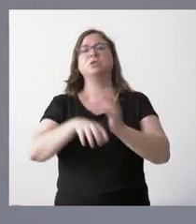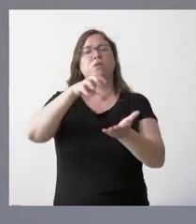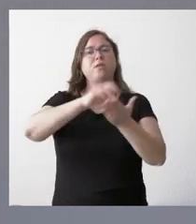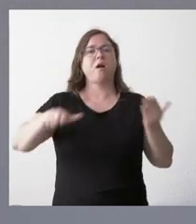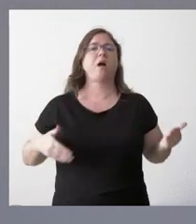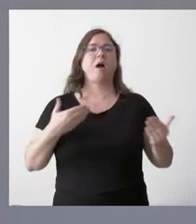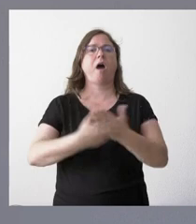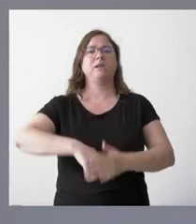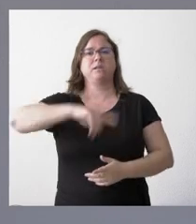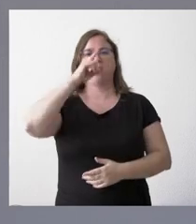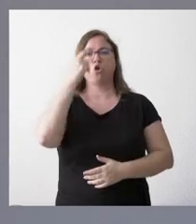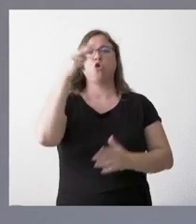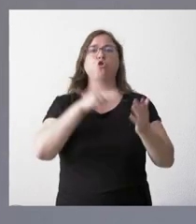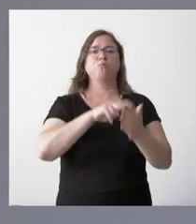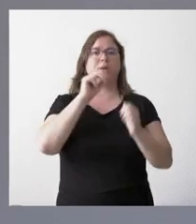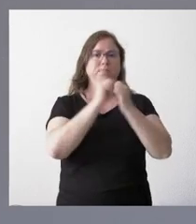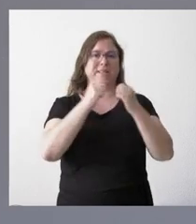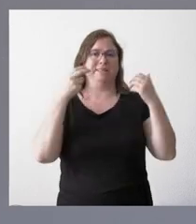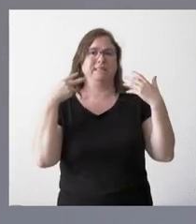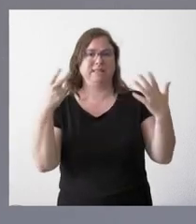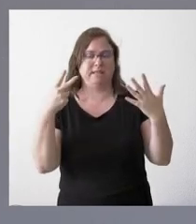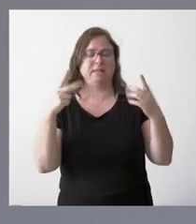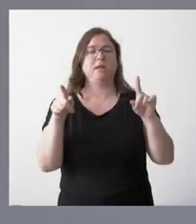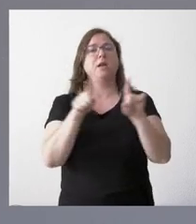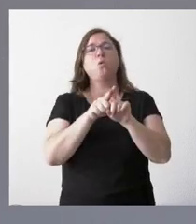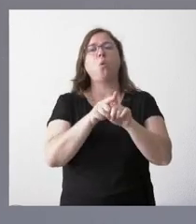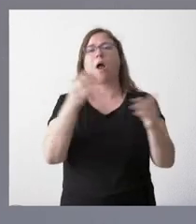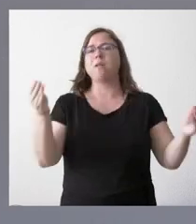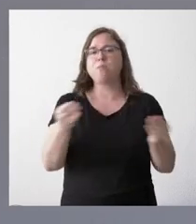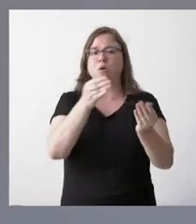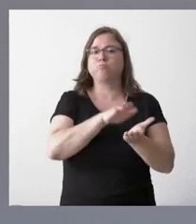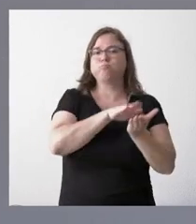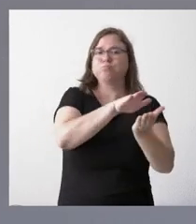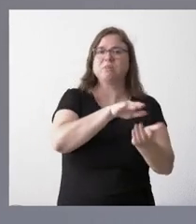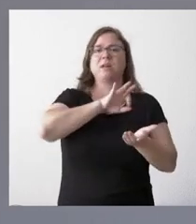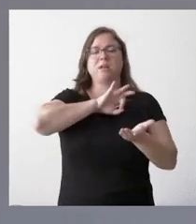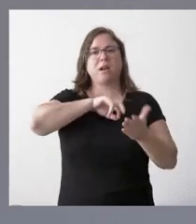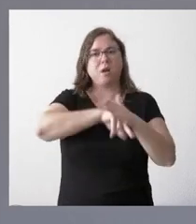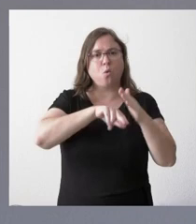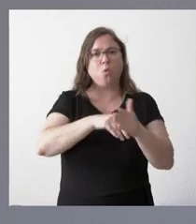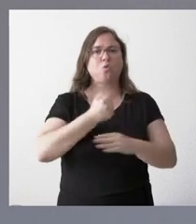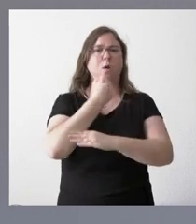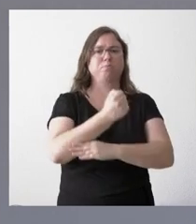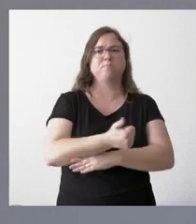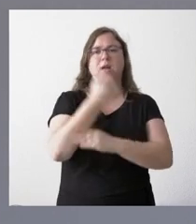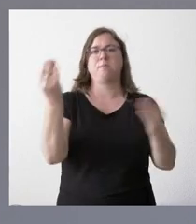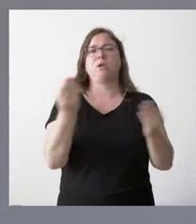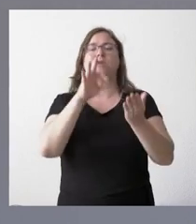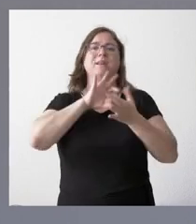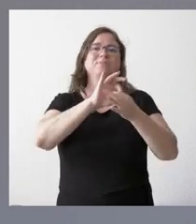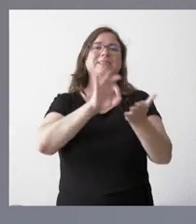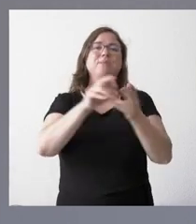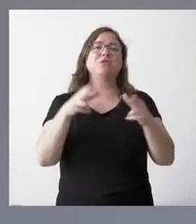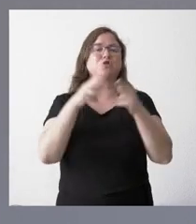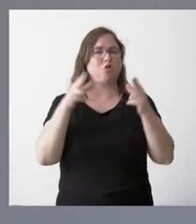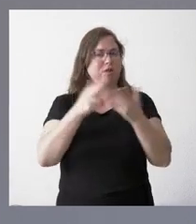año 2027, mejorando la dotación que tenemos de apoyo y prestación en relación con los servicios sociales, que